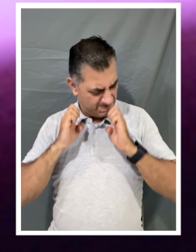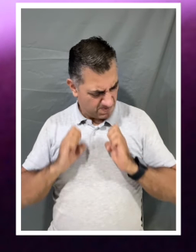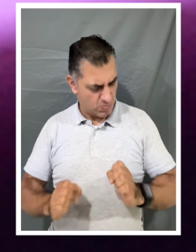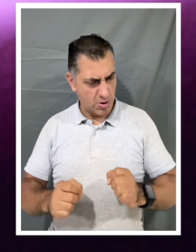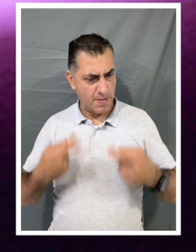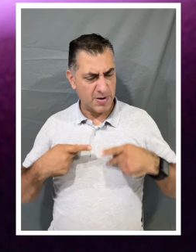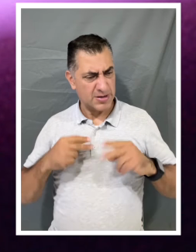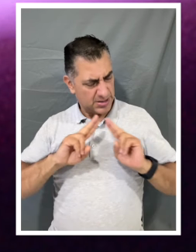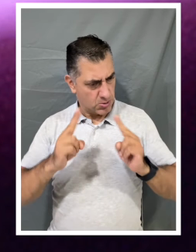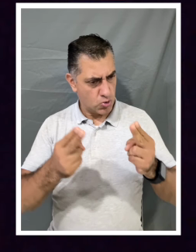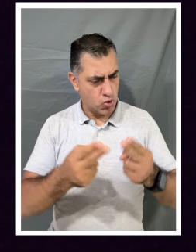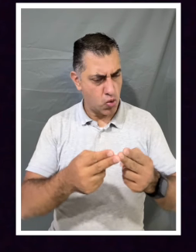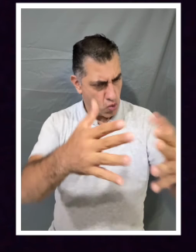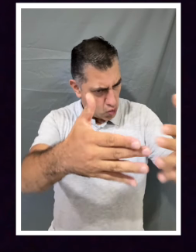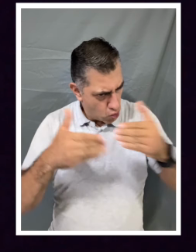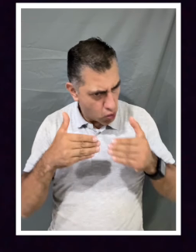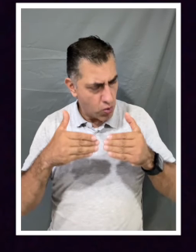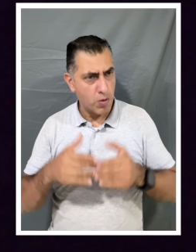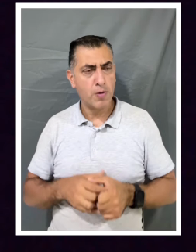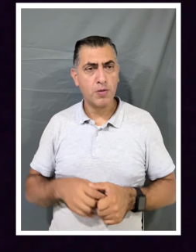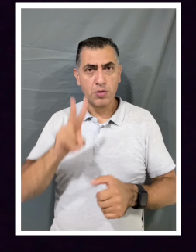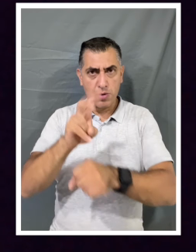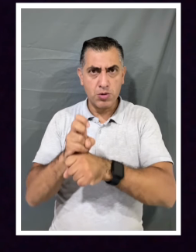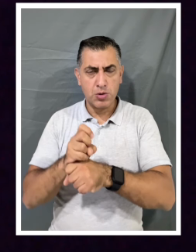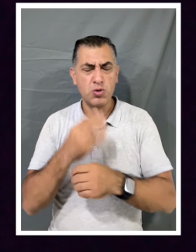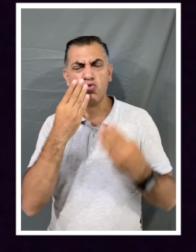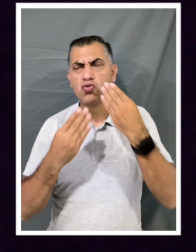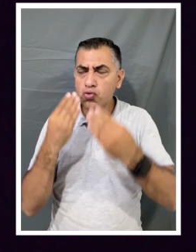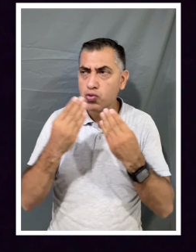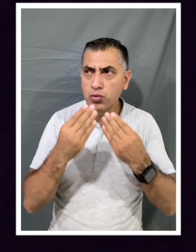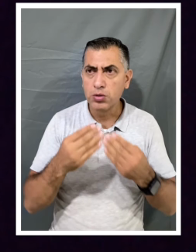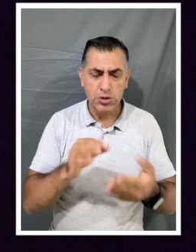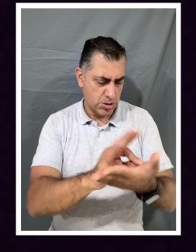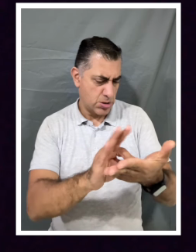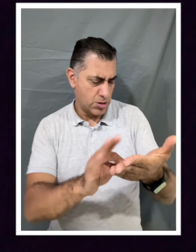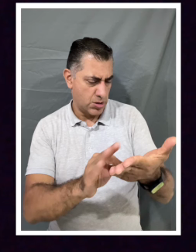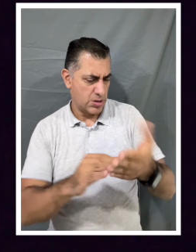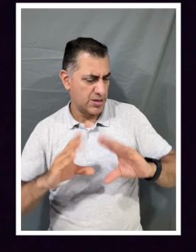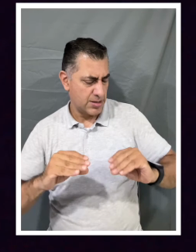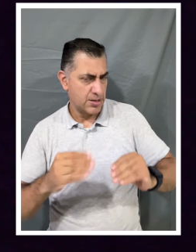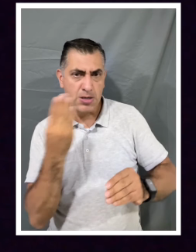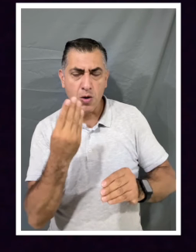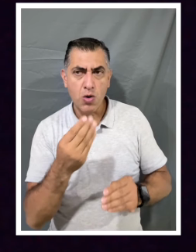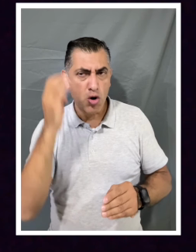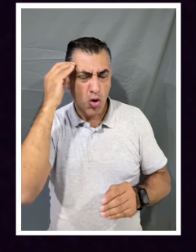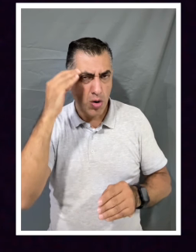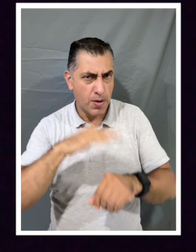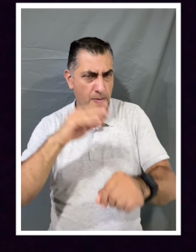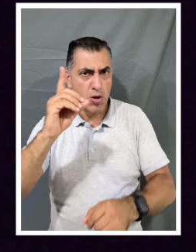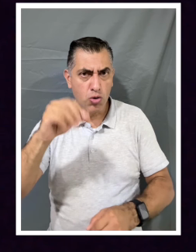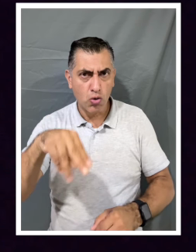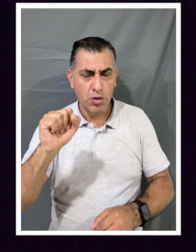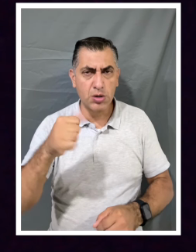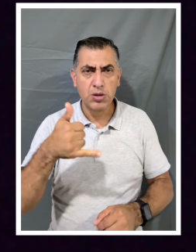personas que generan unidad ahorita vamos a orar por la unidad segunda servicio inscríbete a los cursos de enseñanza bíblica Para que conozcas tus